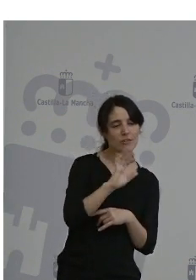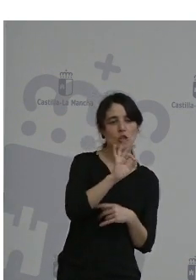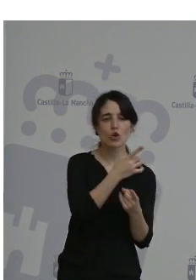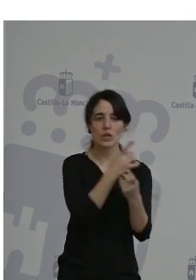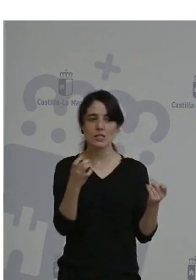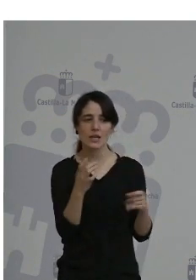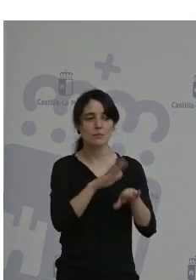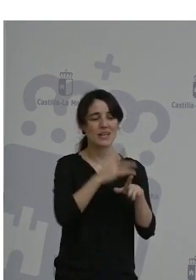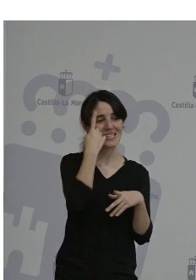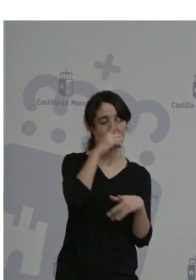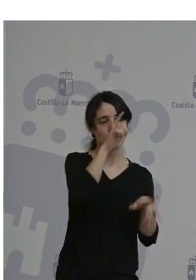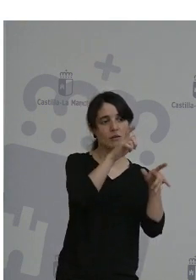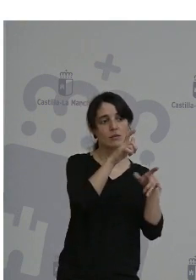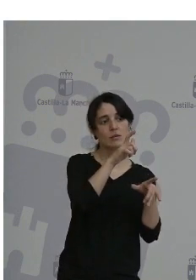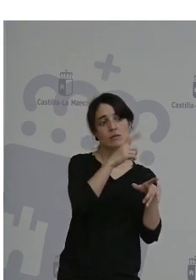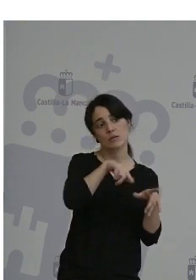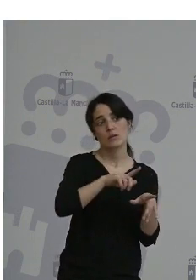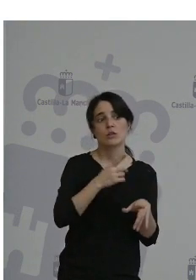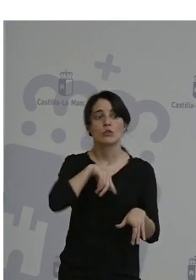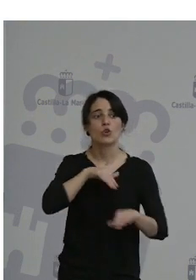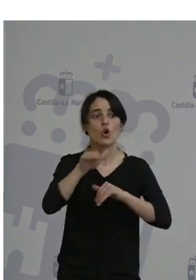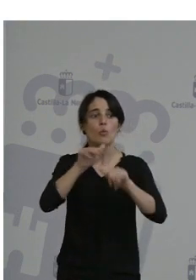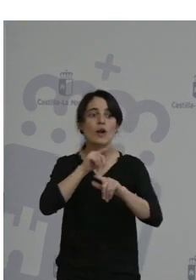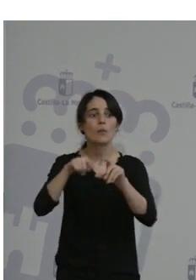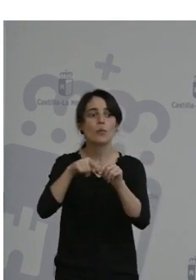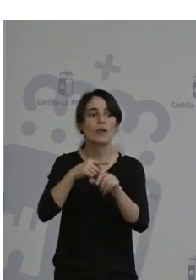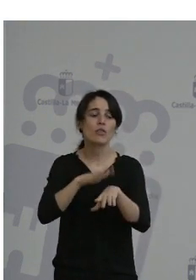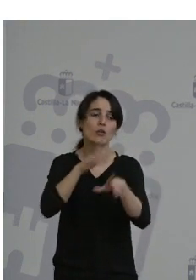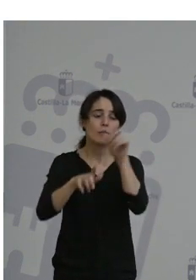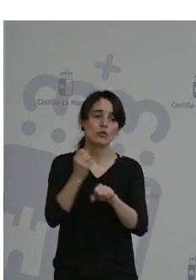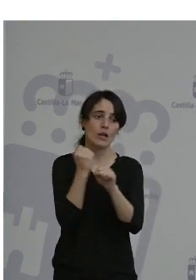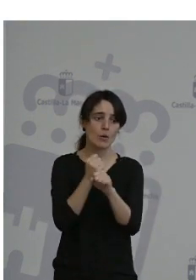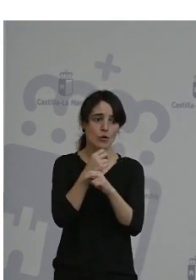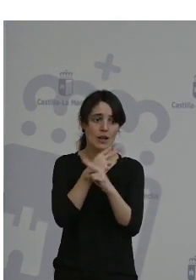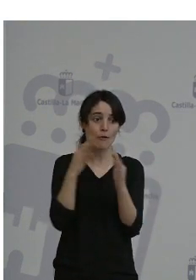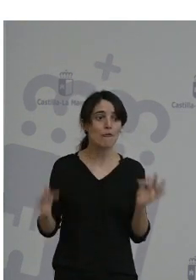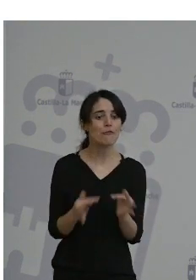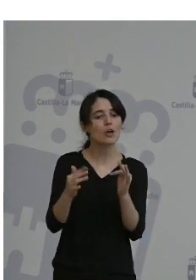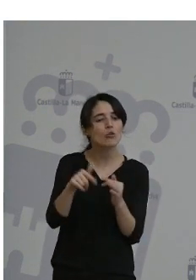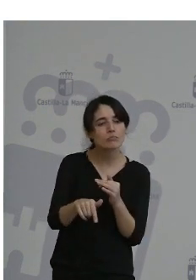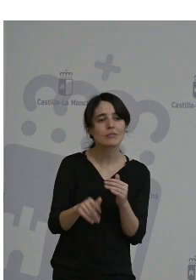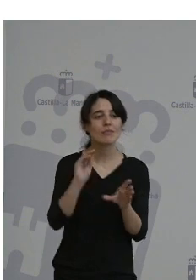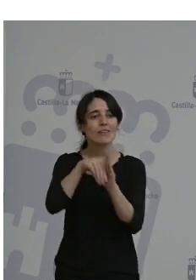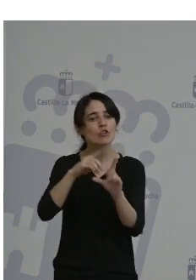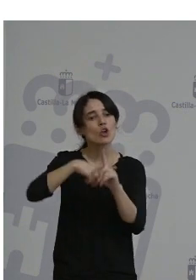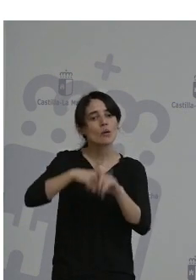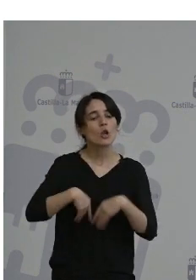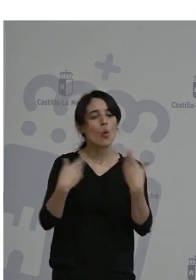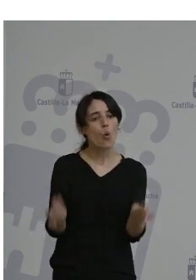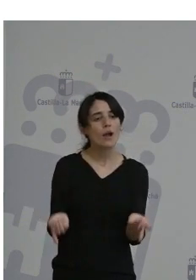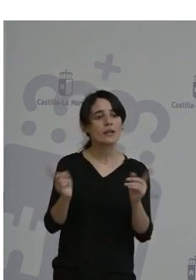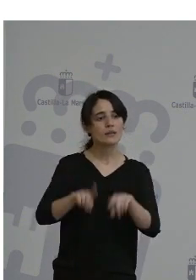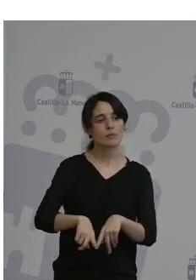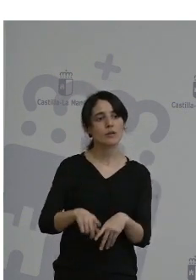en qué grupos se convocan las plazas de personal laboral fijo y determinar las funciones que sean las más adecuadas para la